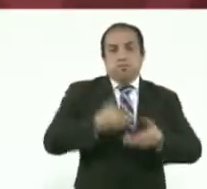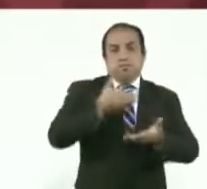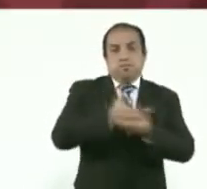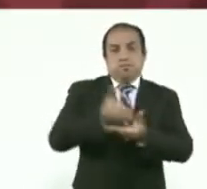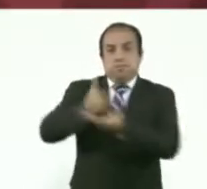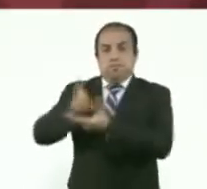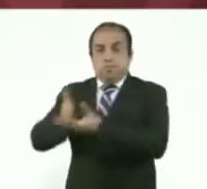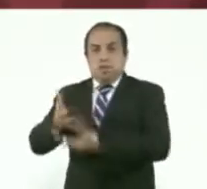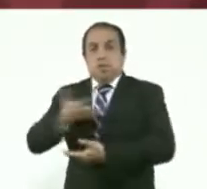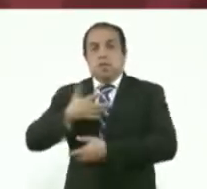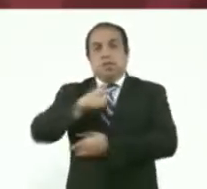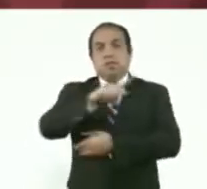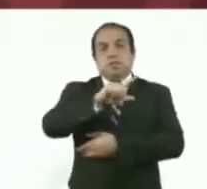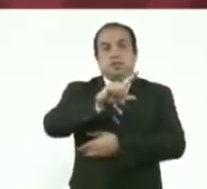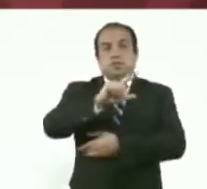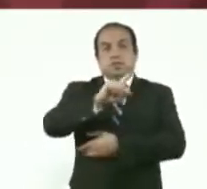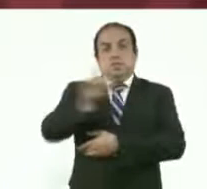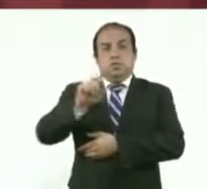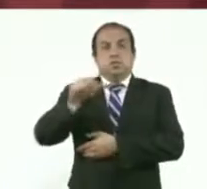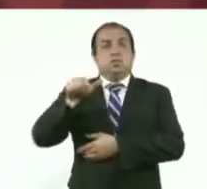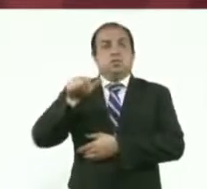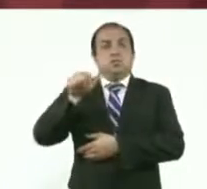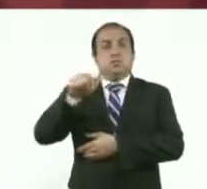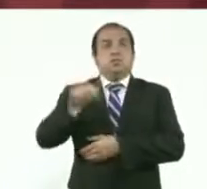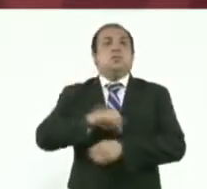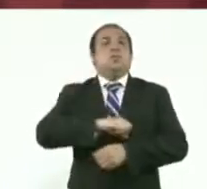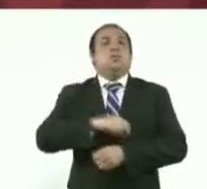los 117 centros de salud, donde los